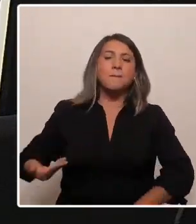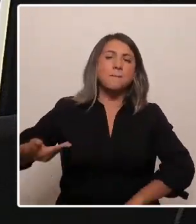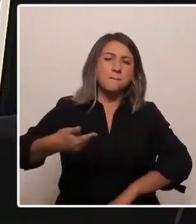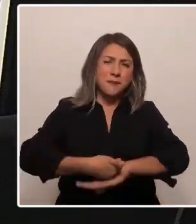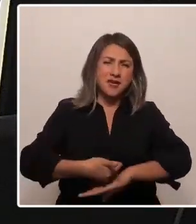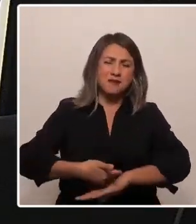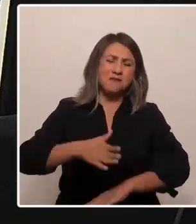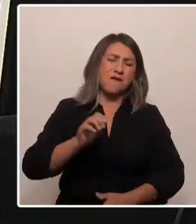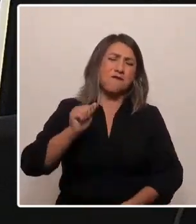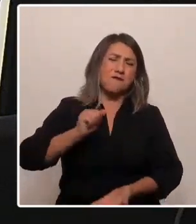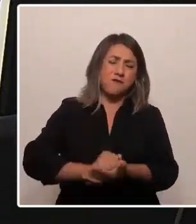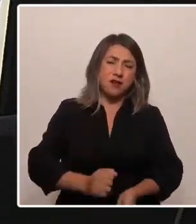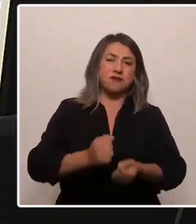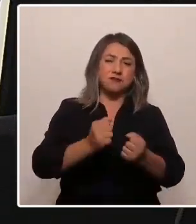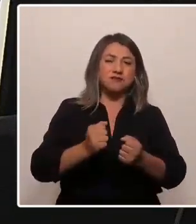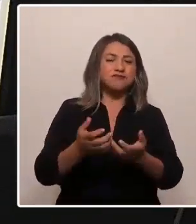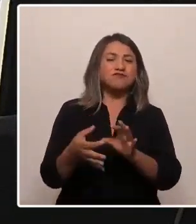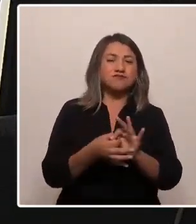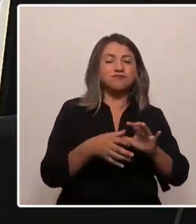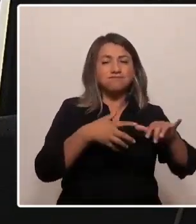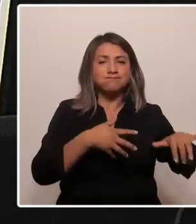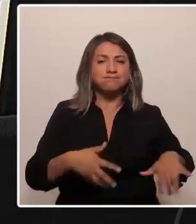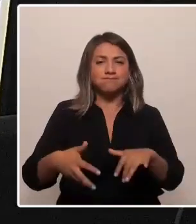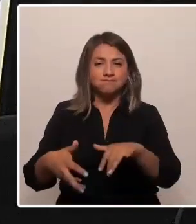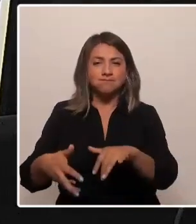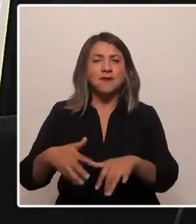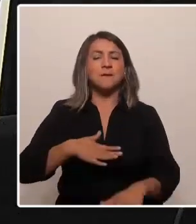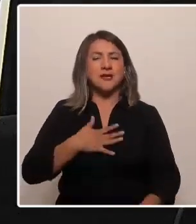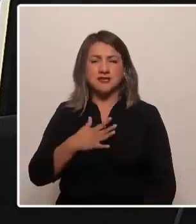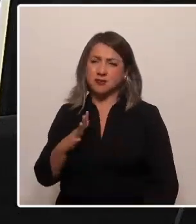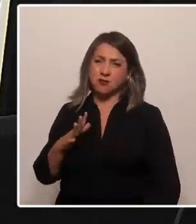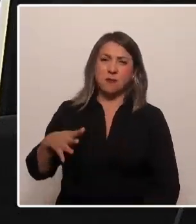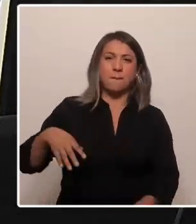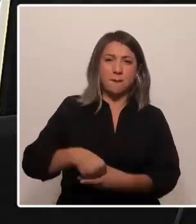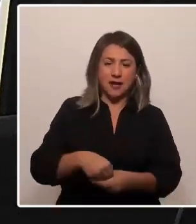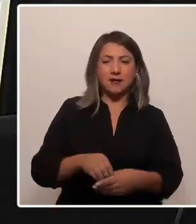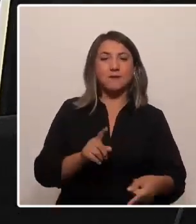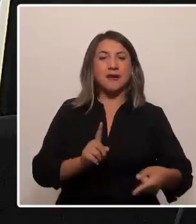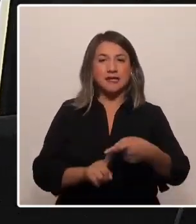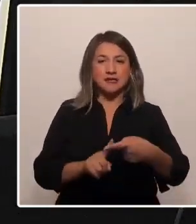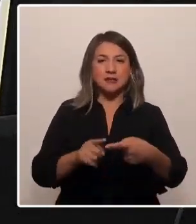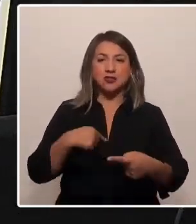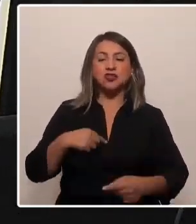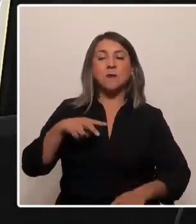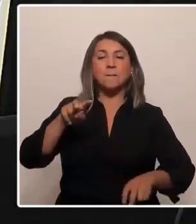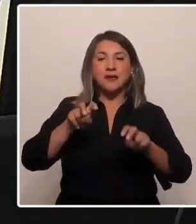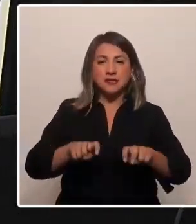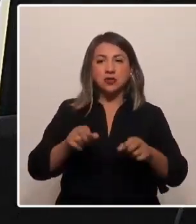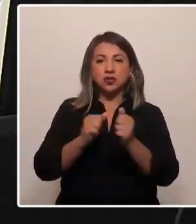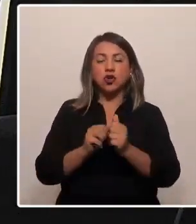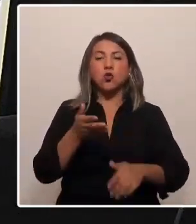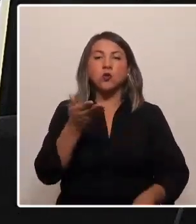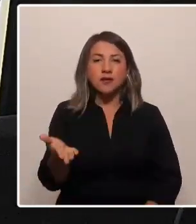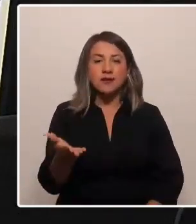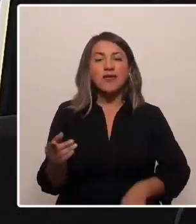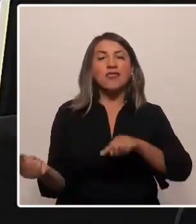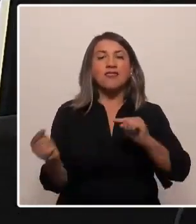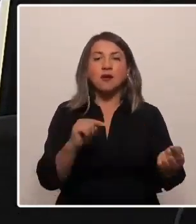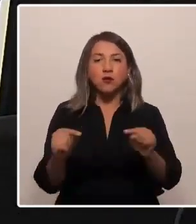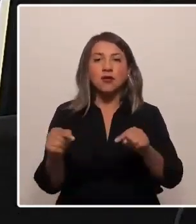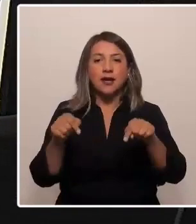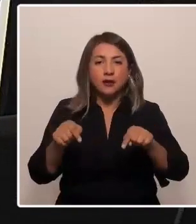del estallido social, del cual me siento parte y el día de hoy estoy sentado junto a ustedes para discutir de estos